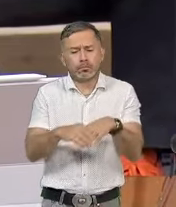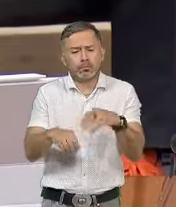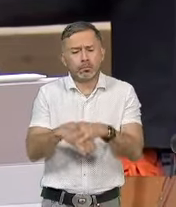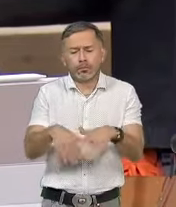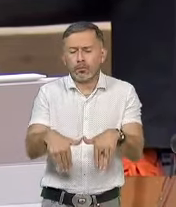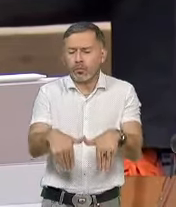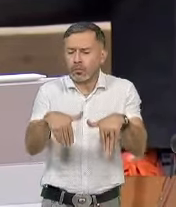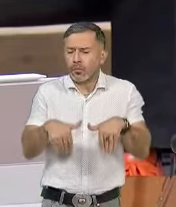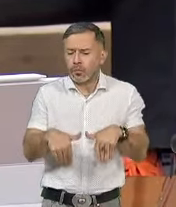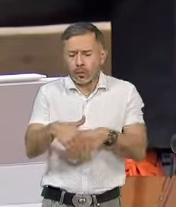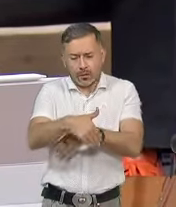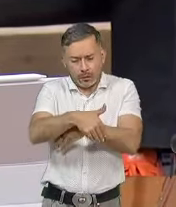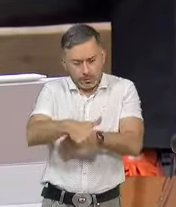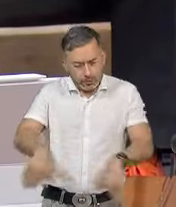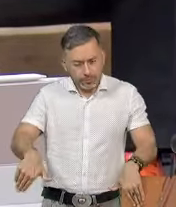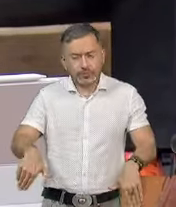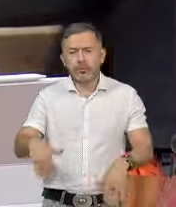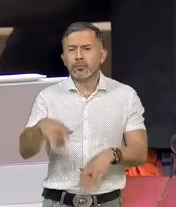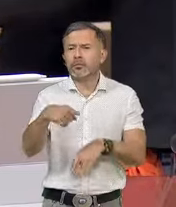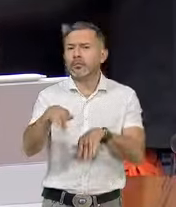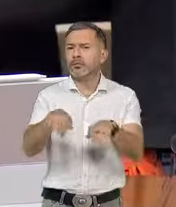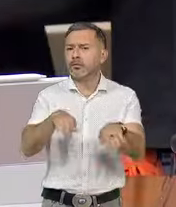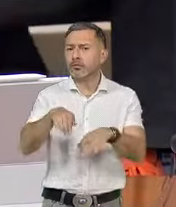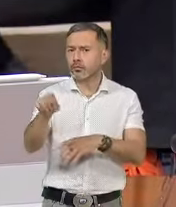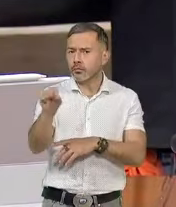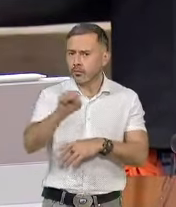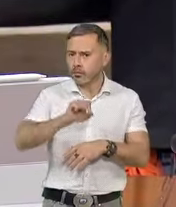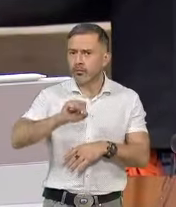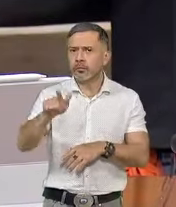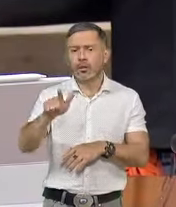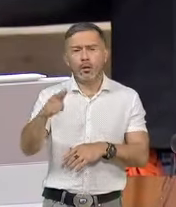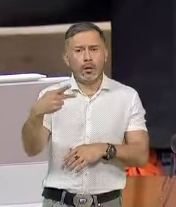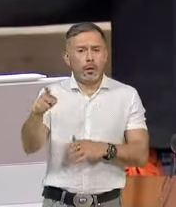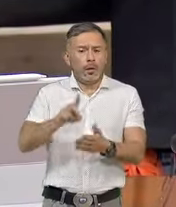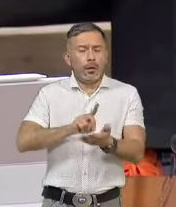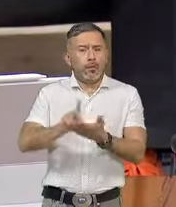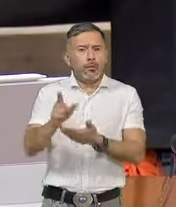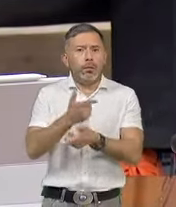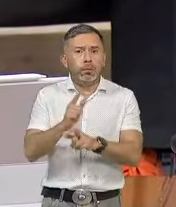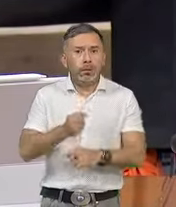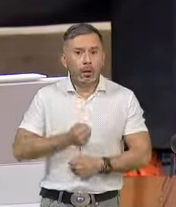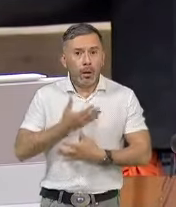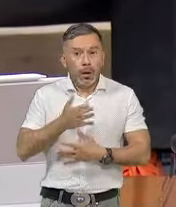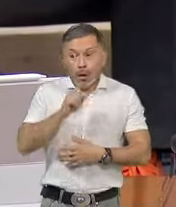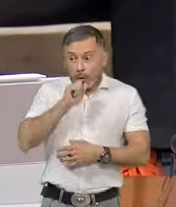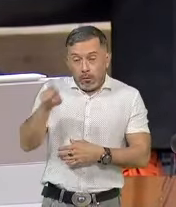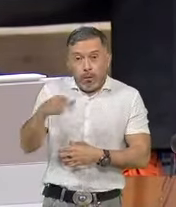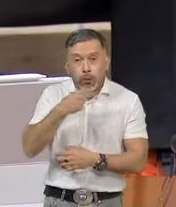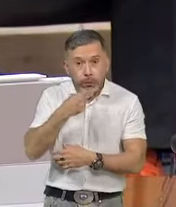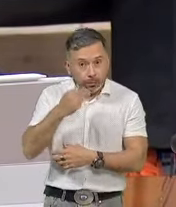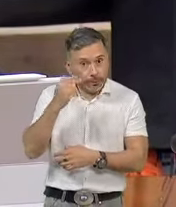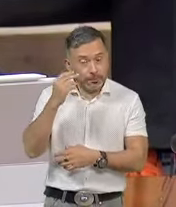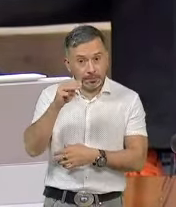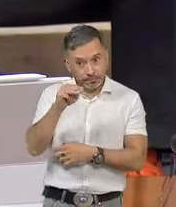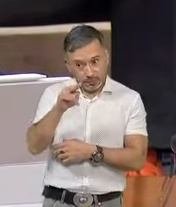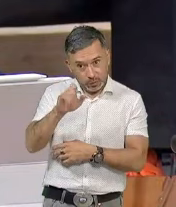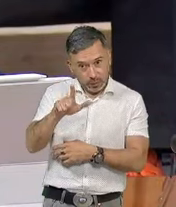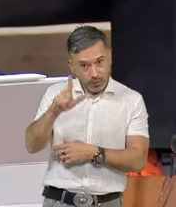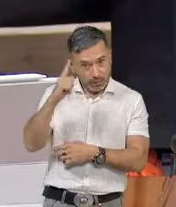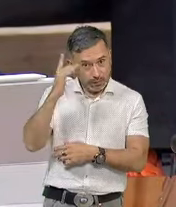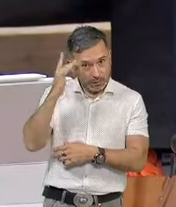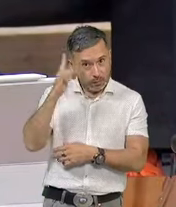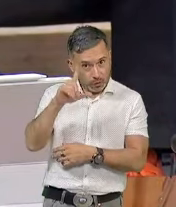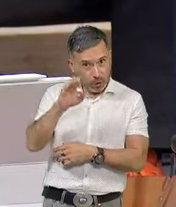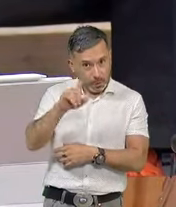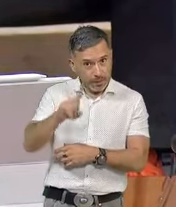ejerce su libertad de expresión como Manuel López San Martín lo hace